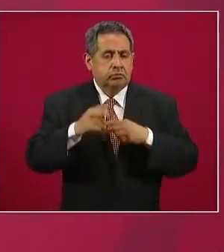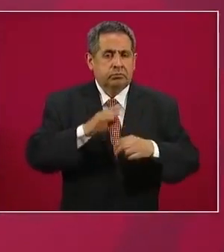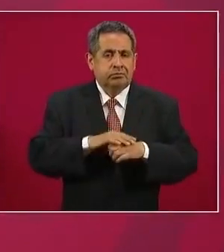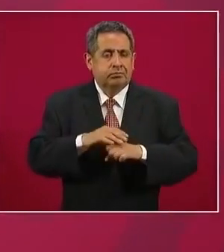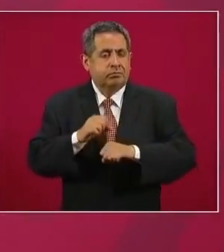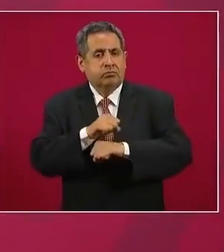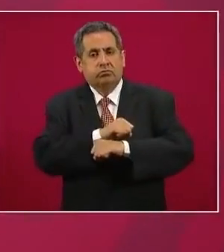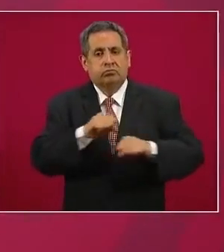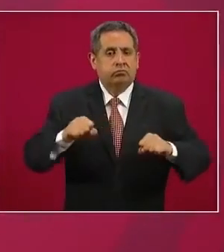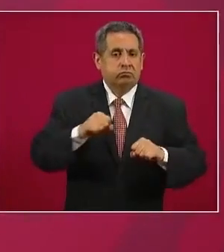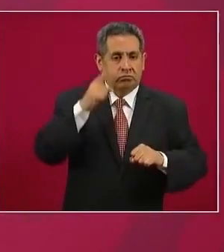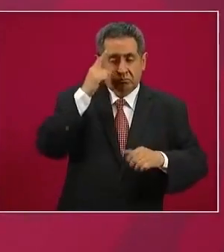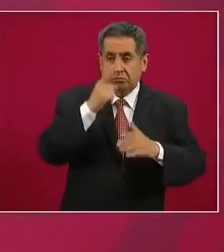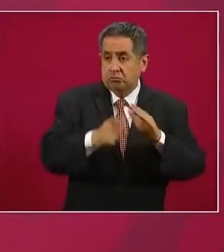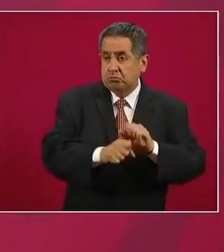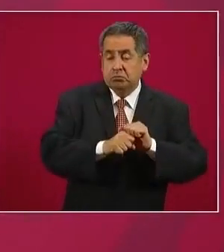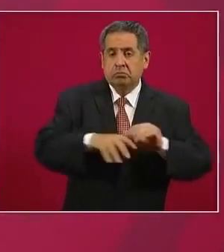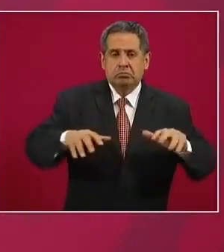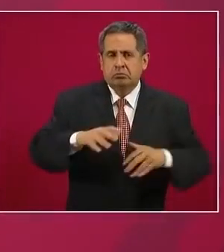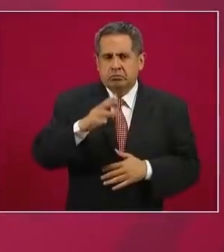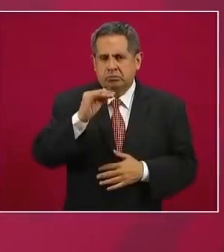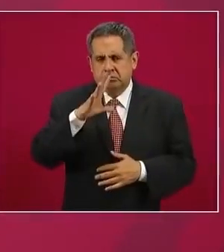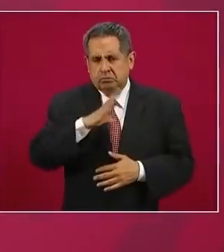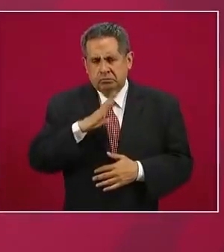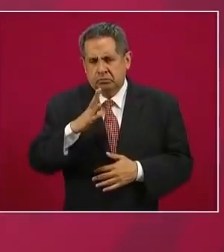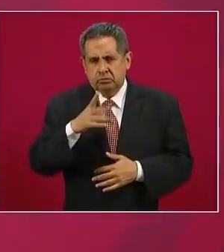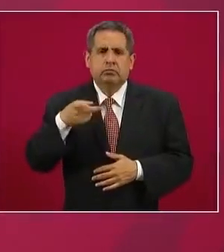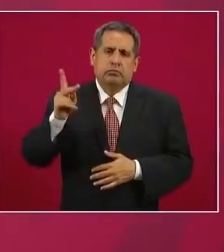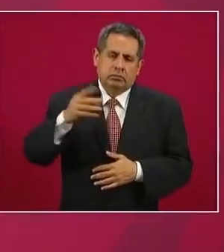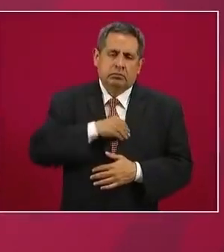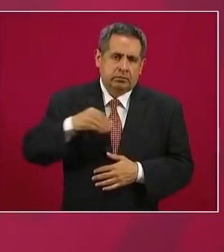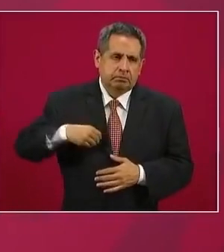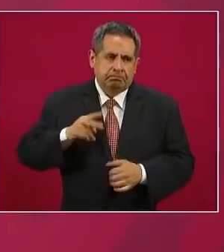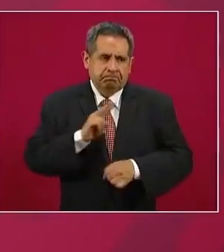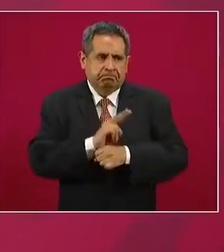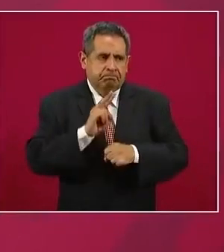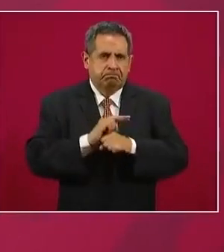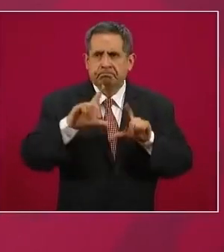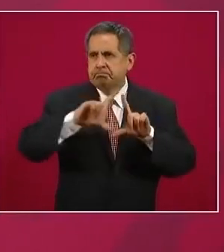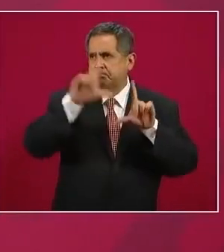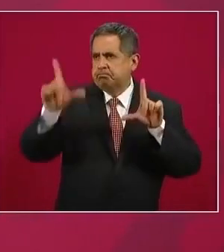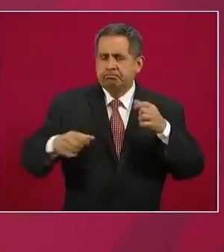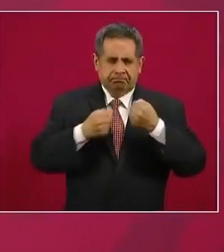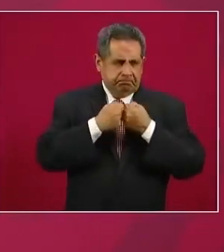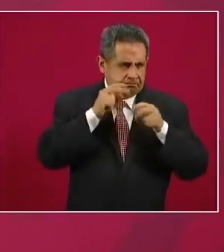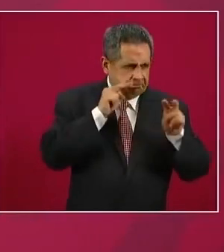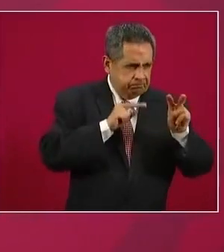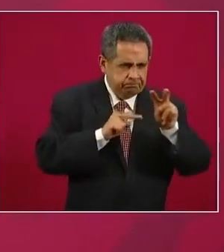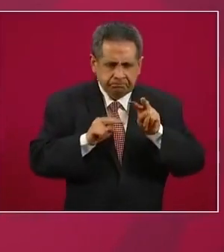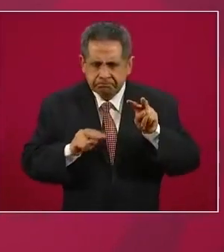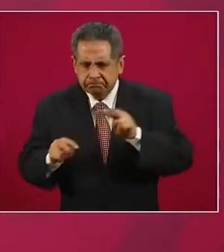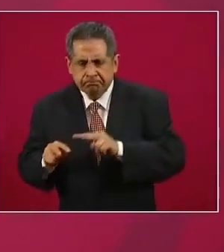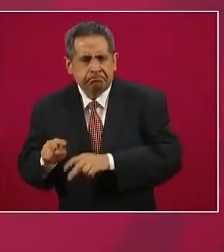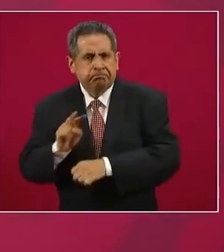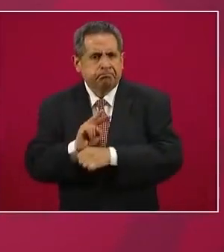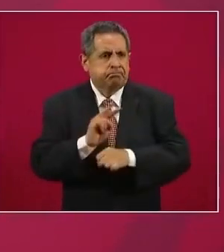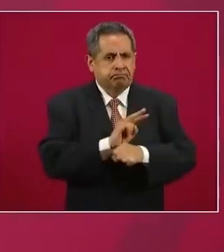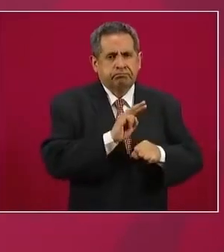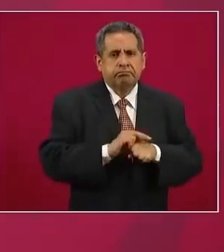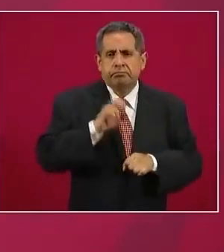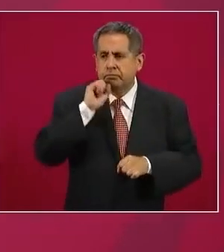congelamiento de cuentas de estas empresas con características de fachada las empresas serán constituidas prácticamente al mismo día